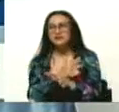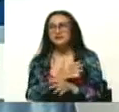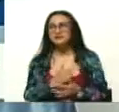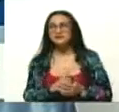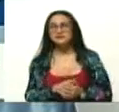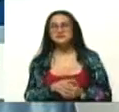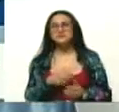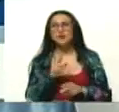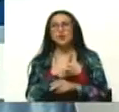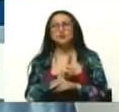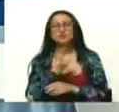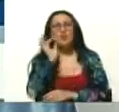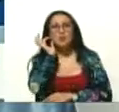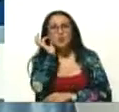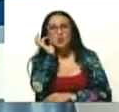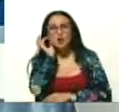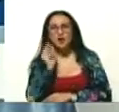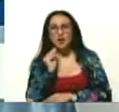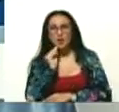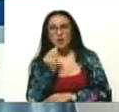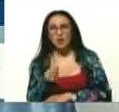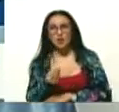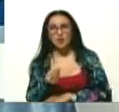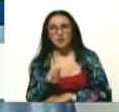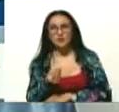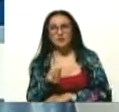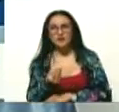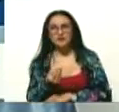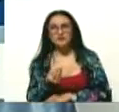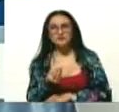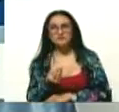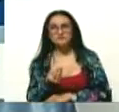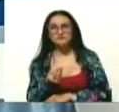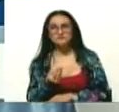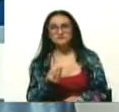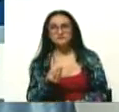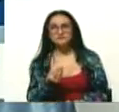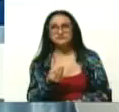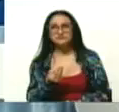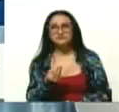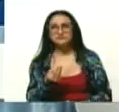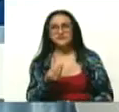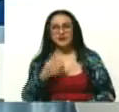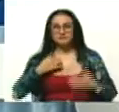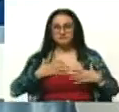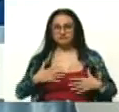Es el uso de mujeres jóvenes, las cuales las colocan con lencería